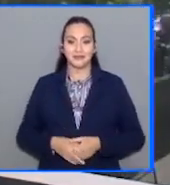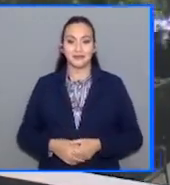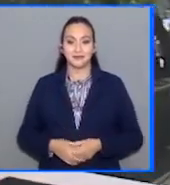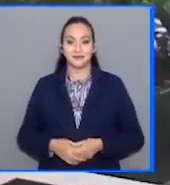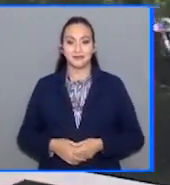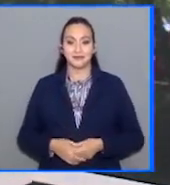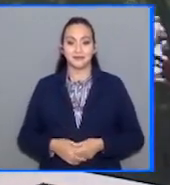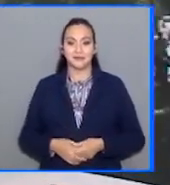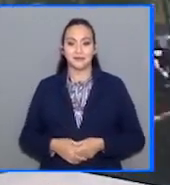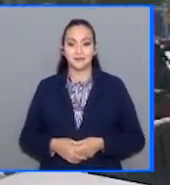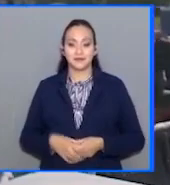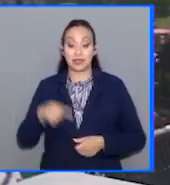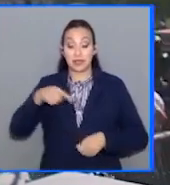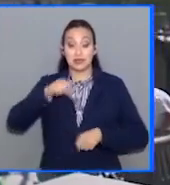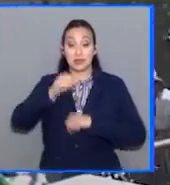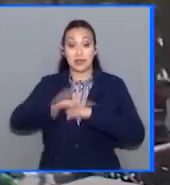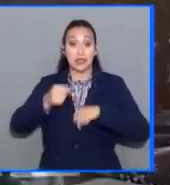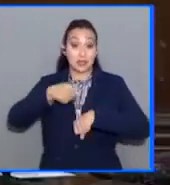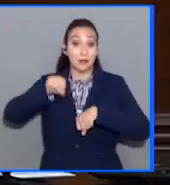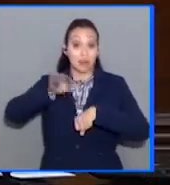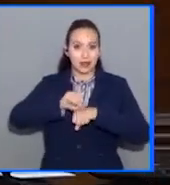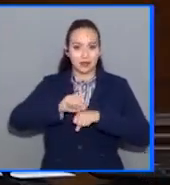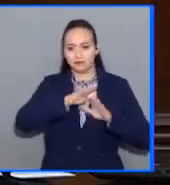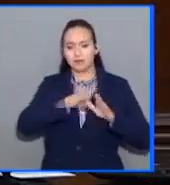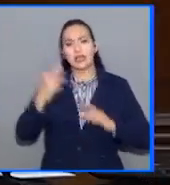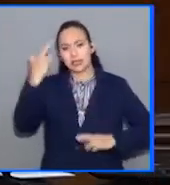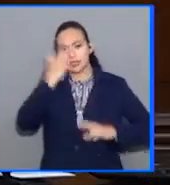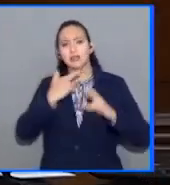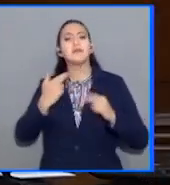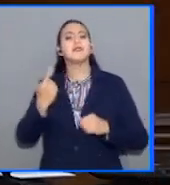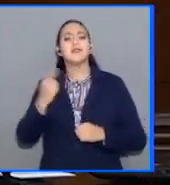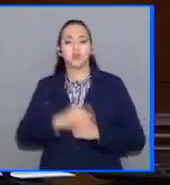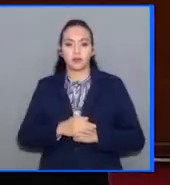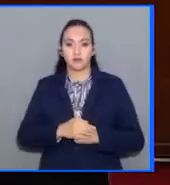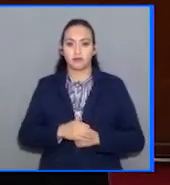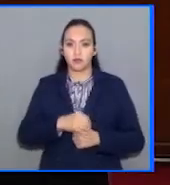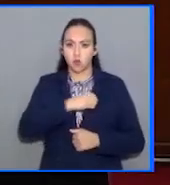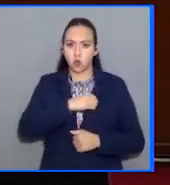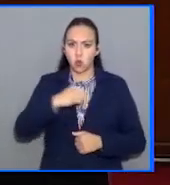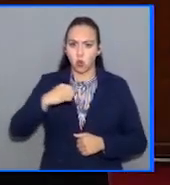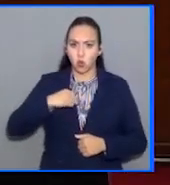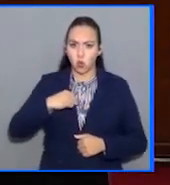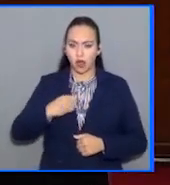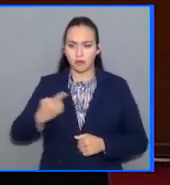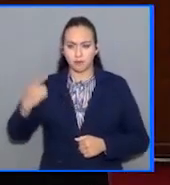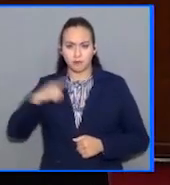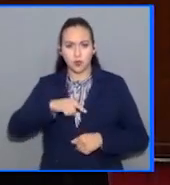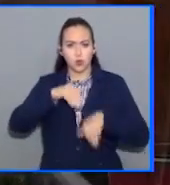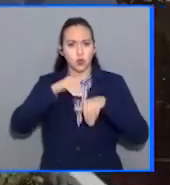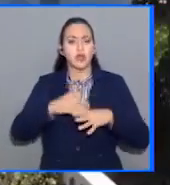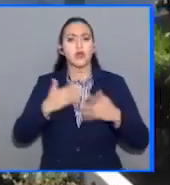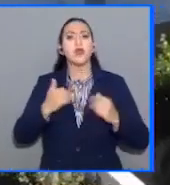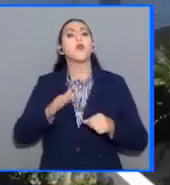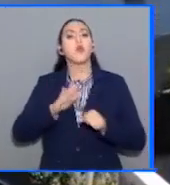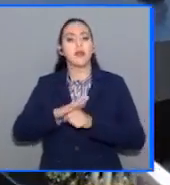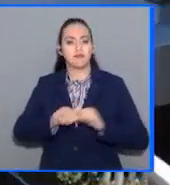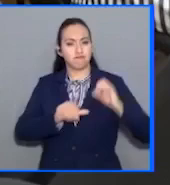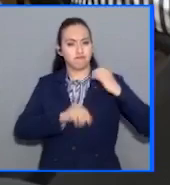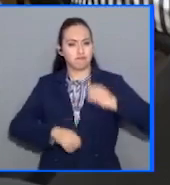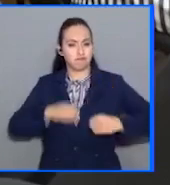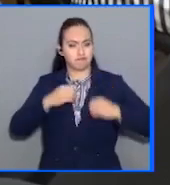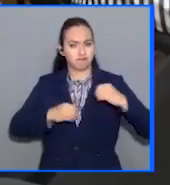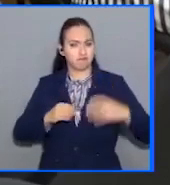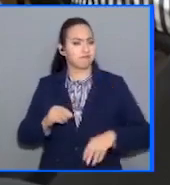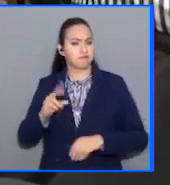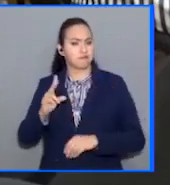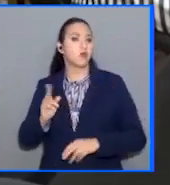Esta semana, el Pleno de la Corte determinó que no existen obligaciones inmediatas que cumplir por parte del Poder Judicial Federal en torno